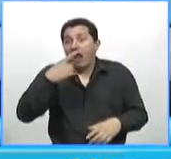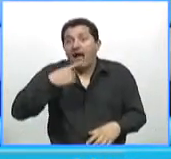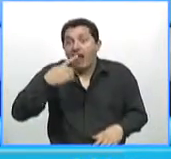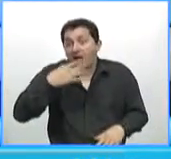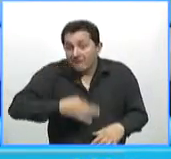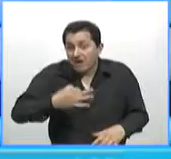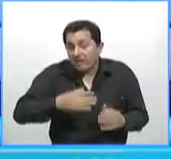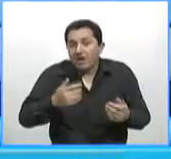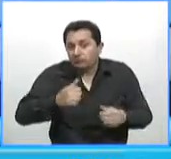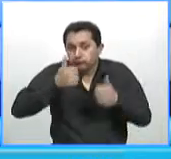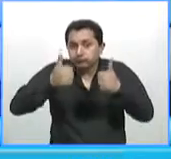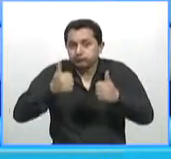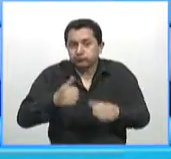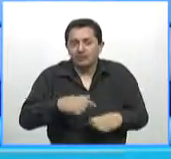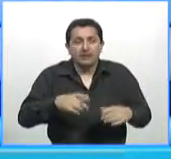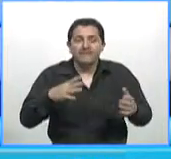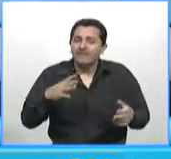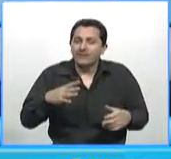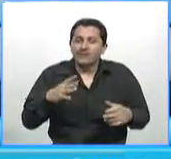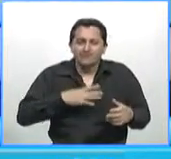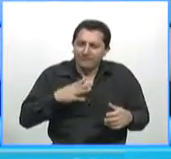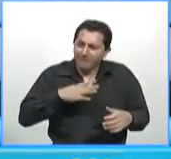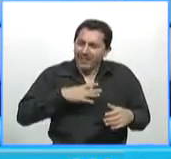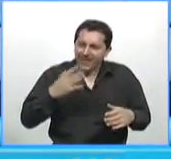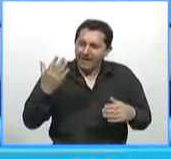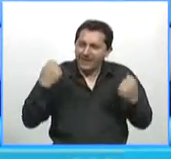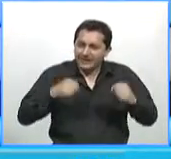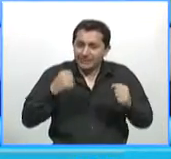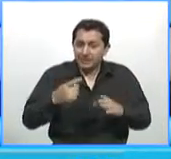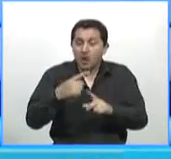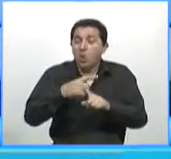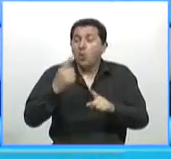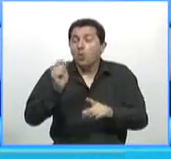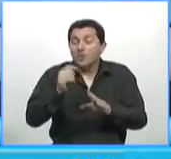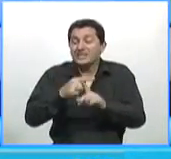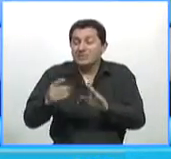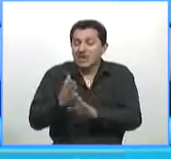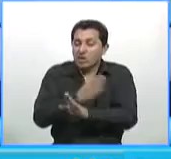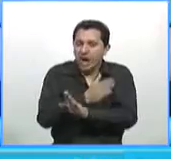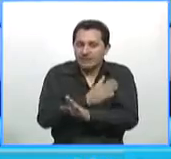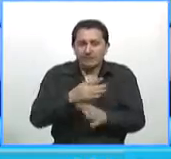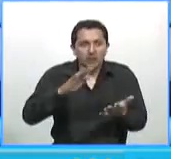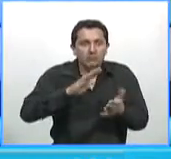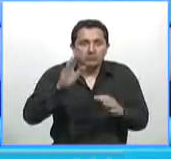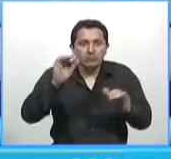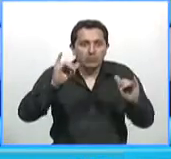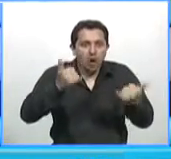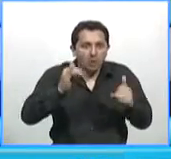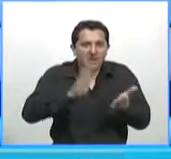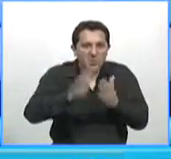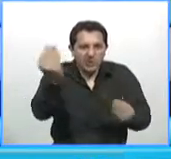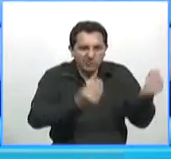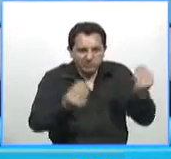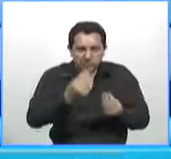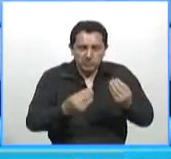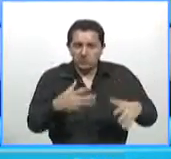La verdad que más allá que nos faltaba entrenamiento, no te voy a decir que no, porque a un mes y medio de entrenar con chicas nuevas... es muy